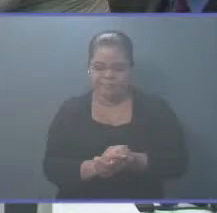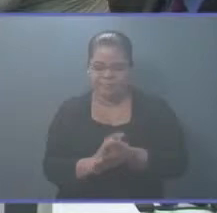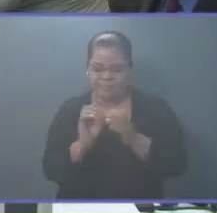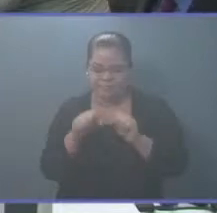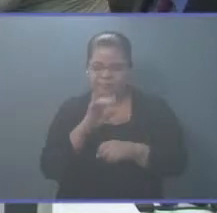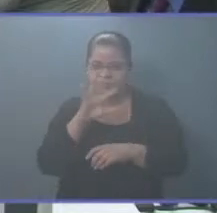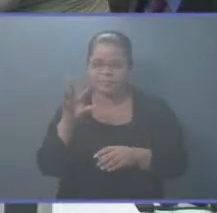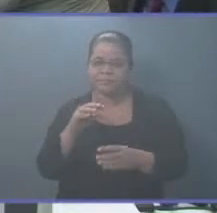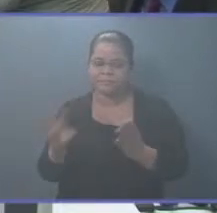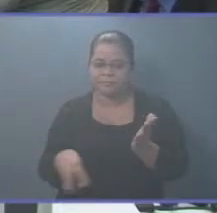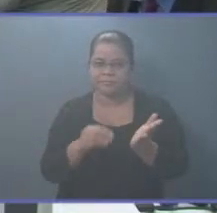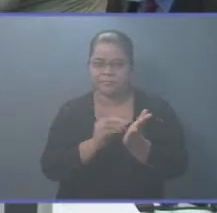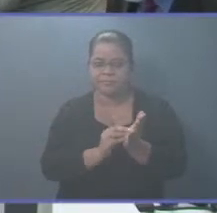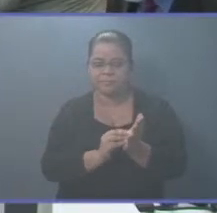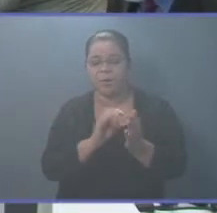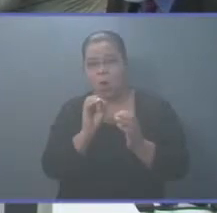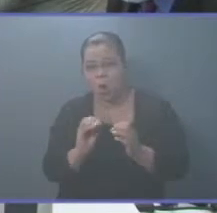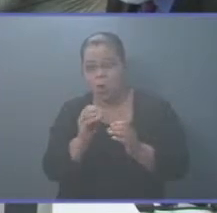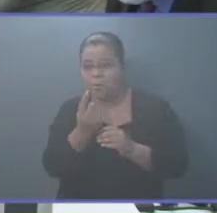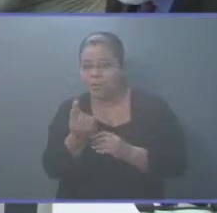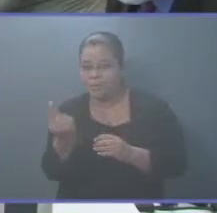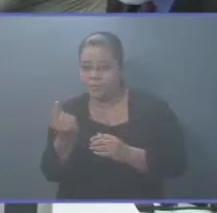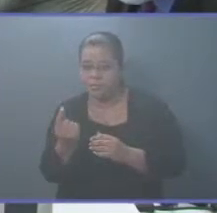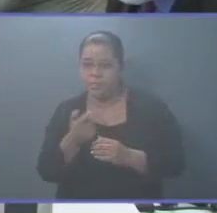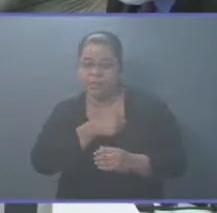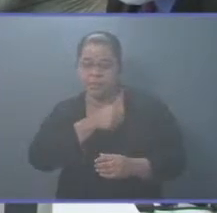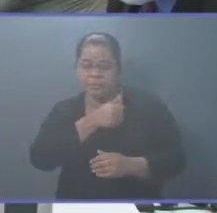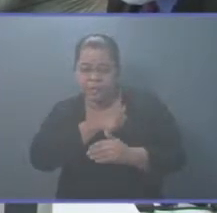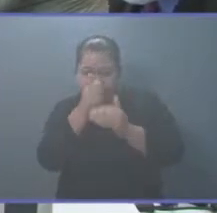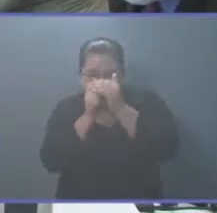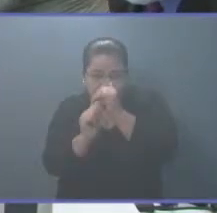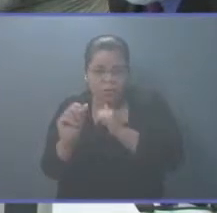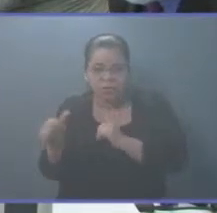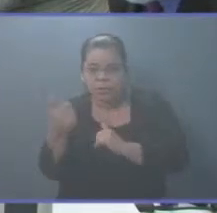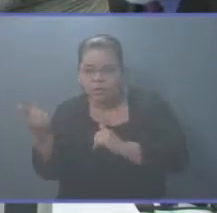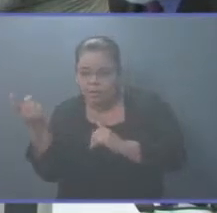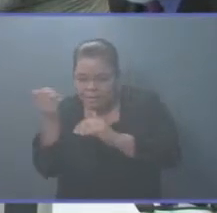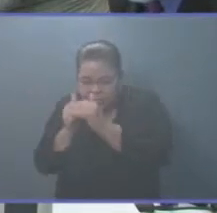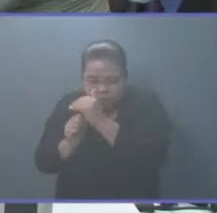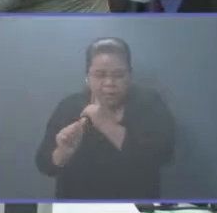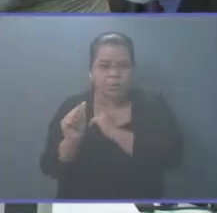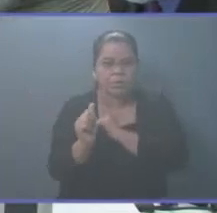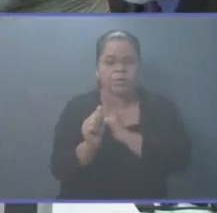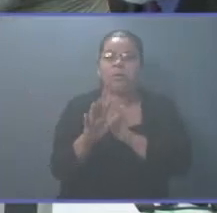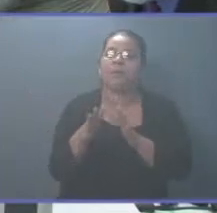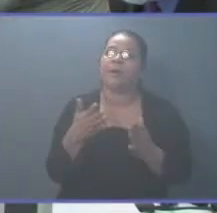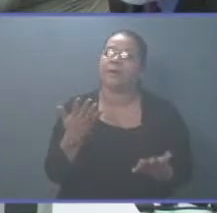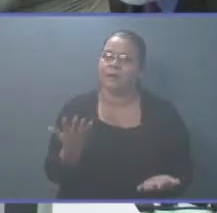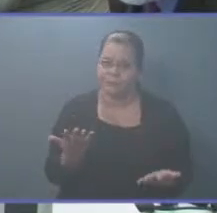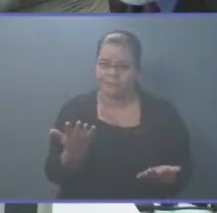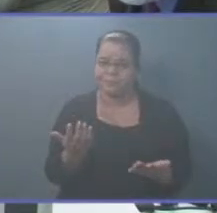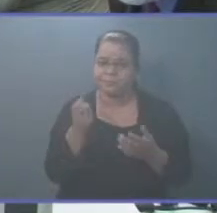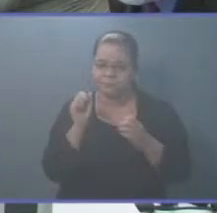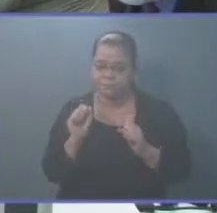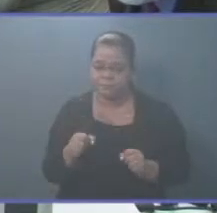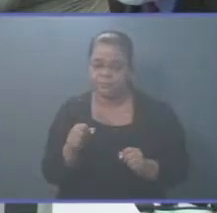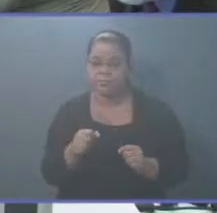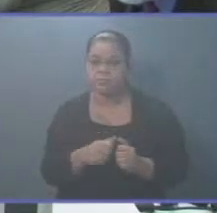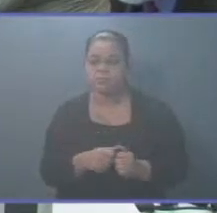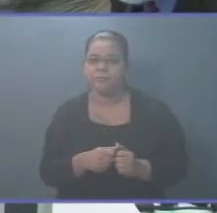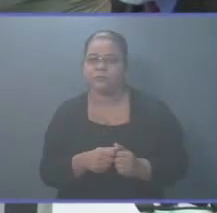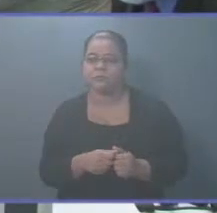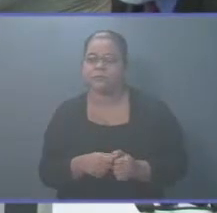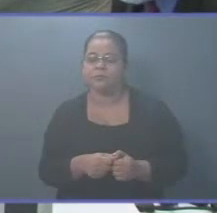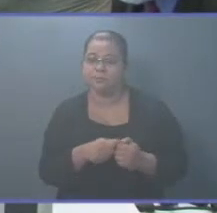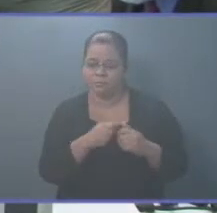agregar y oculten Ya, y oculten. personas con personas objeto